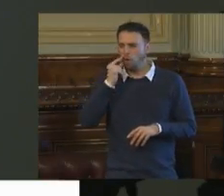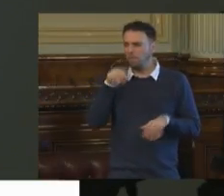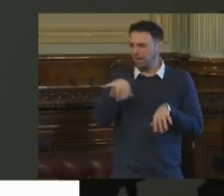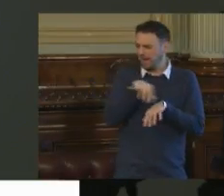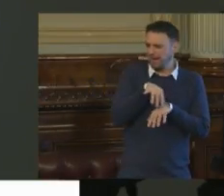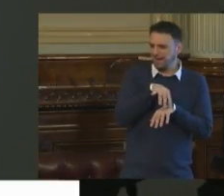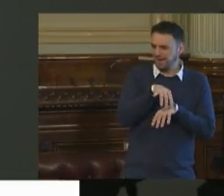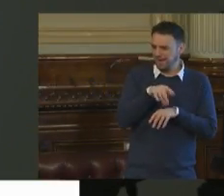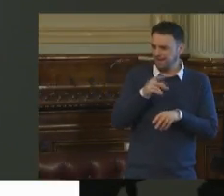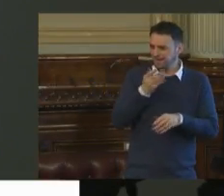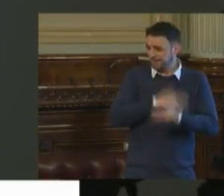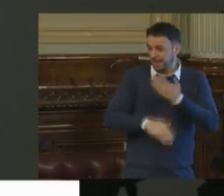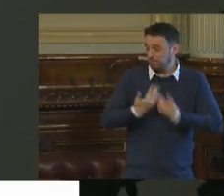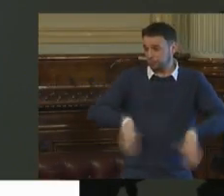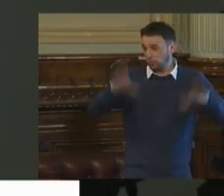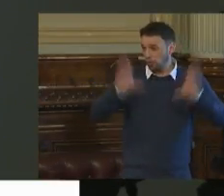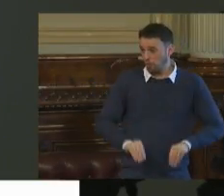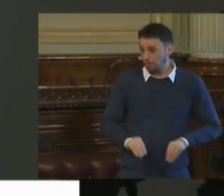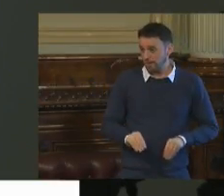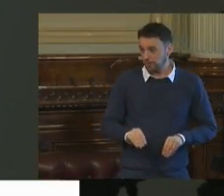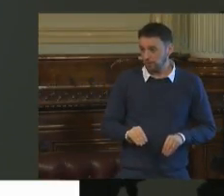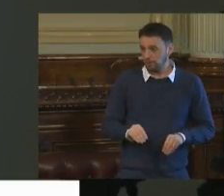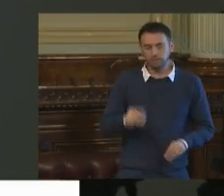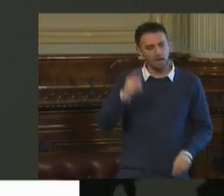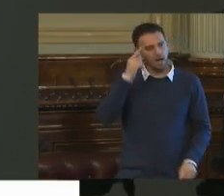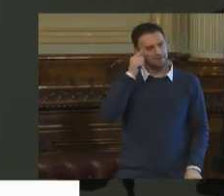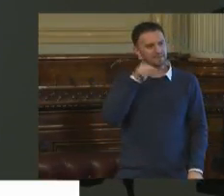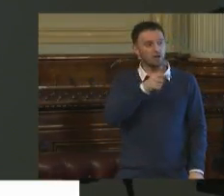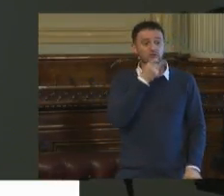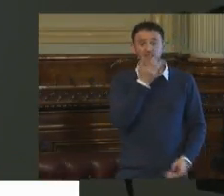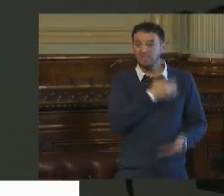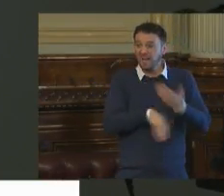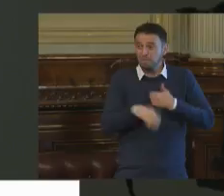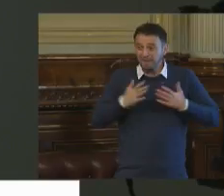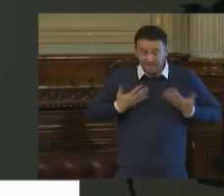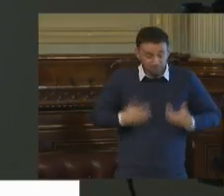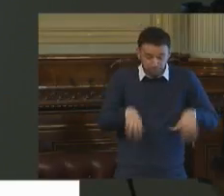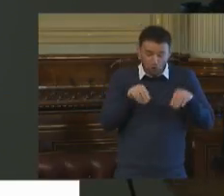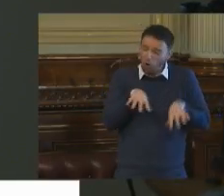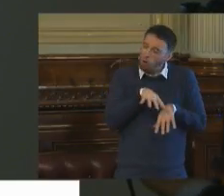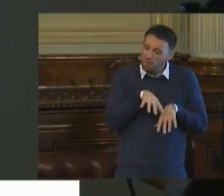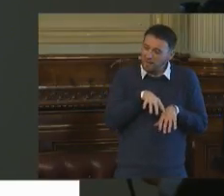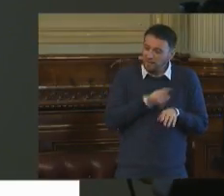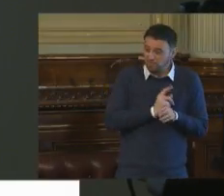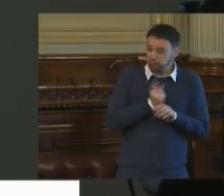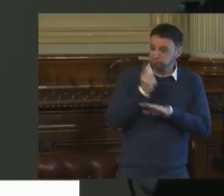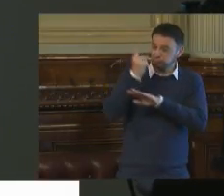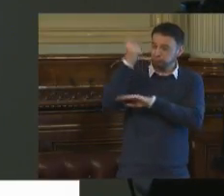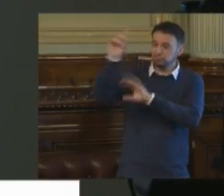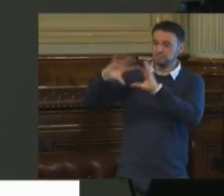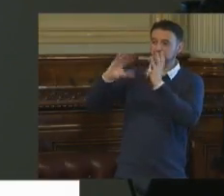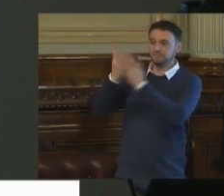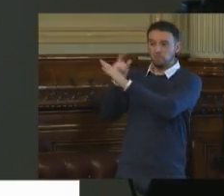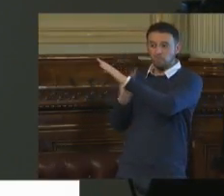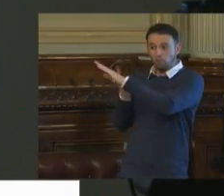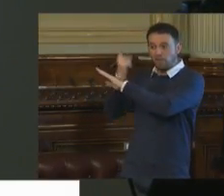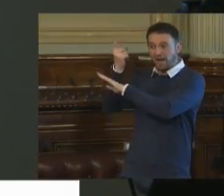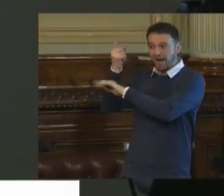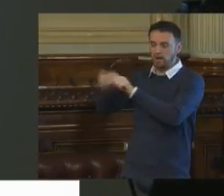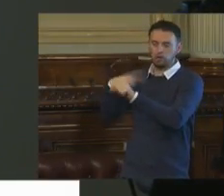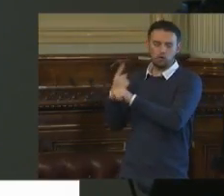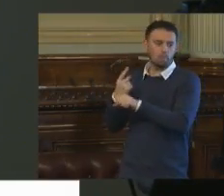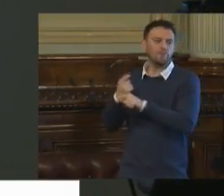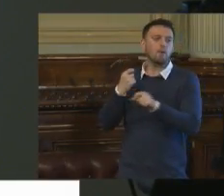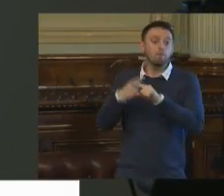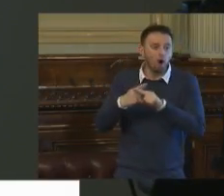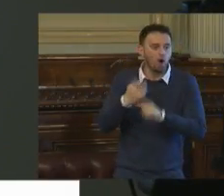stephen hawking era poder experimentar la gravedad cero cosa que puedo hacer hace unos años evidentemente si él